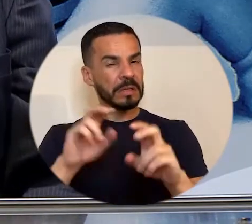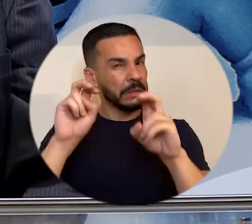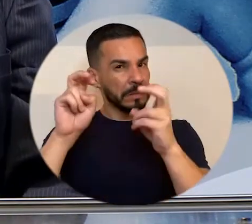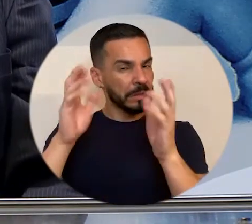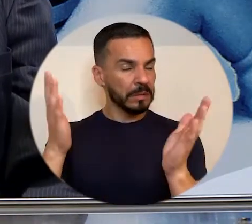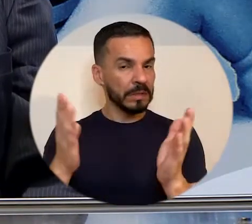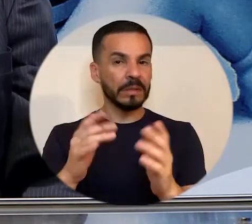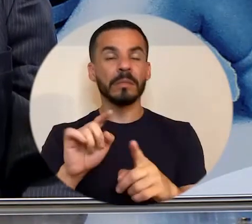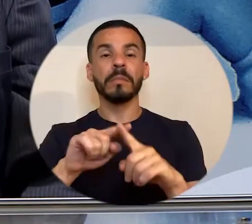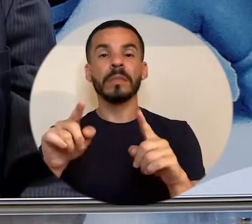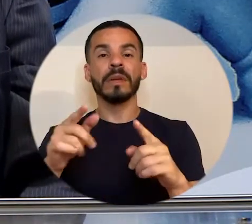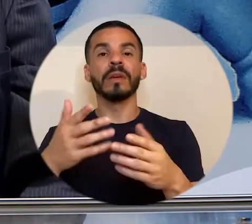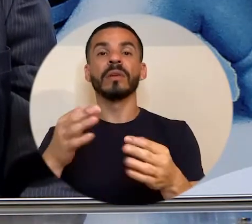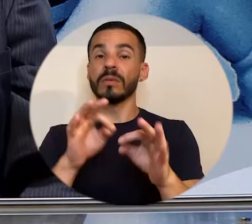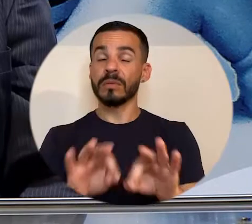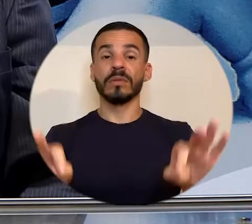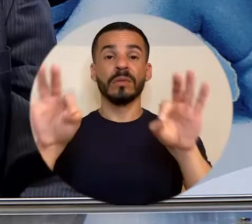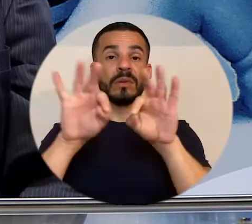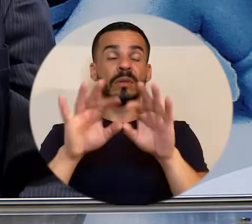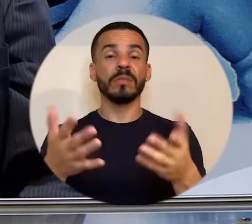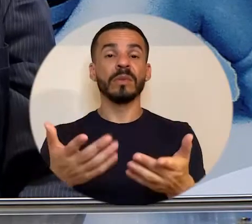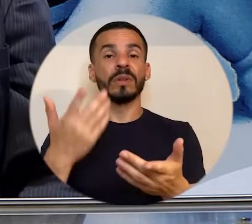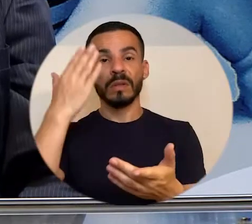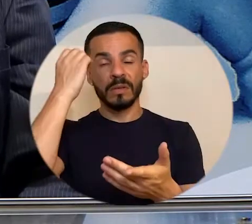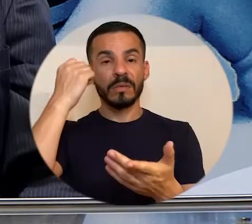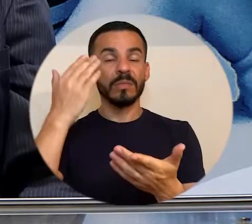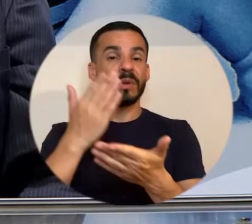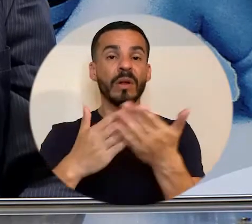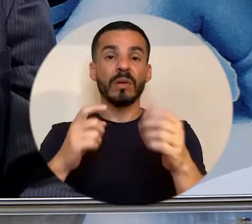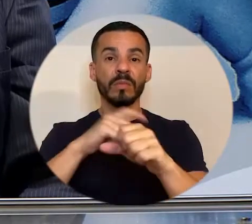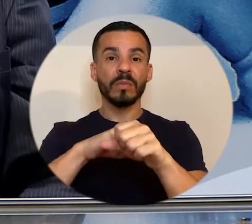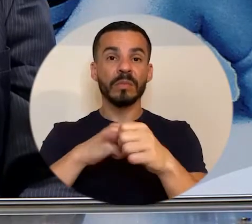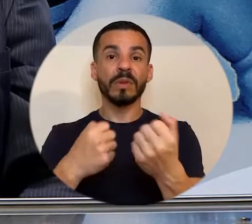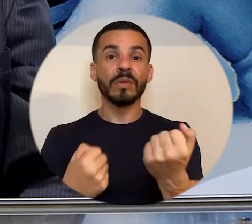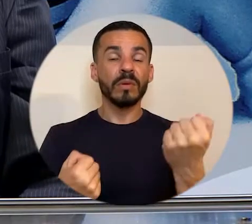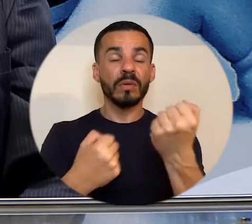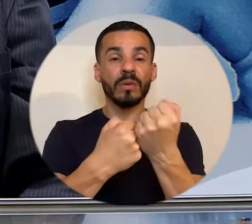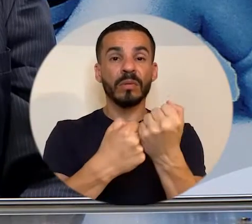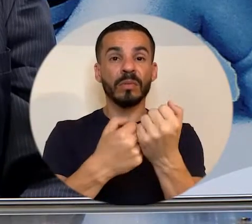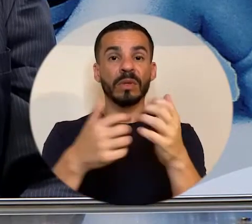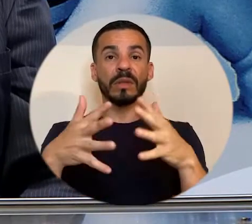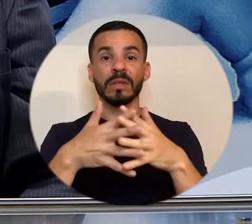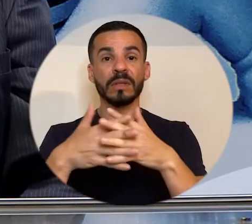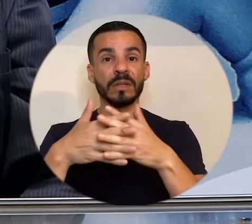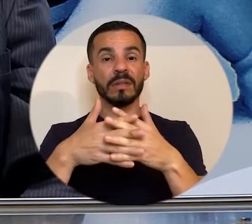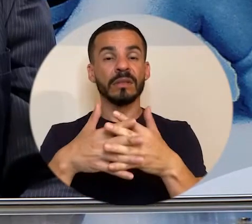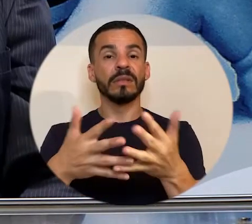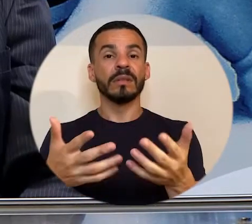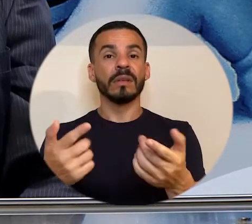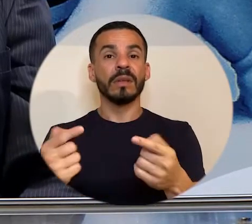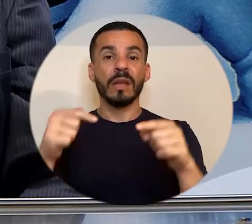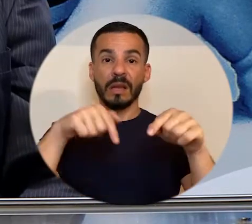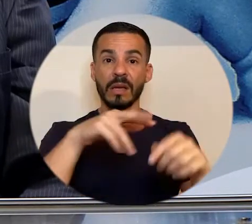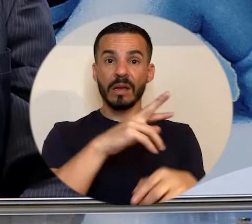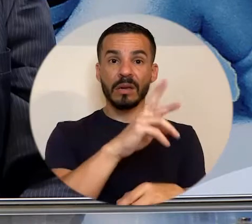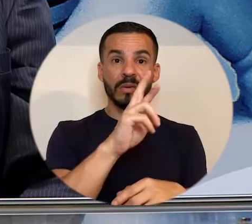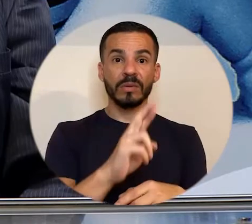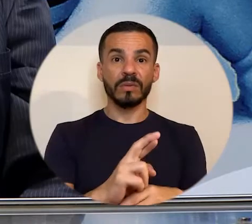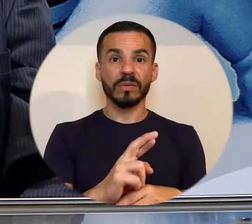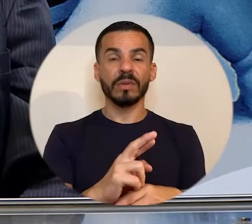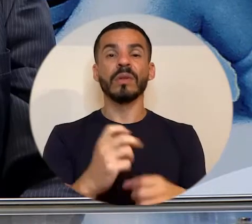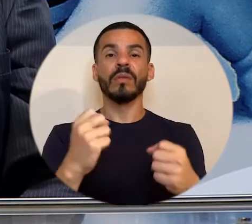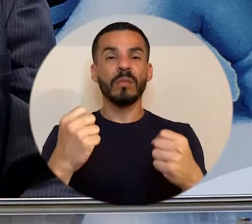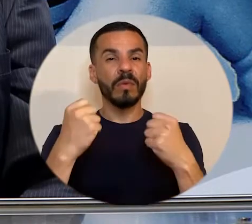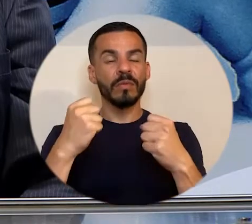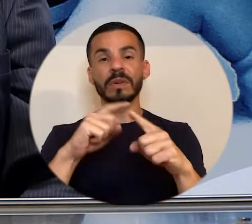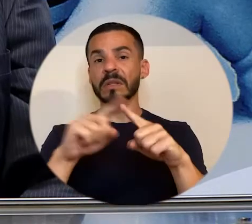entre comillas, pero que ha sido muy importante porque en cierto momento la cooperación de Estados Unidos a Costa Rica ha